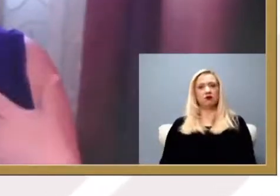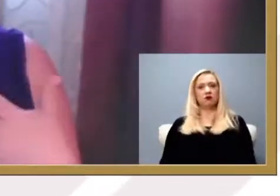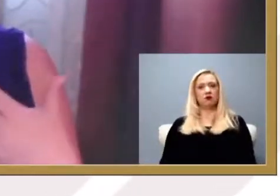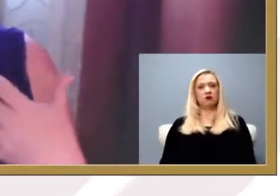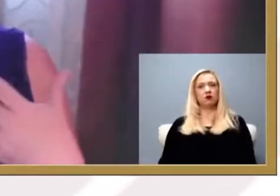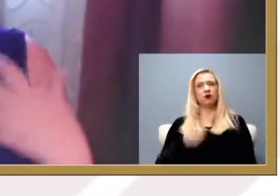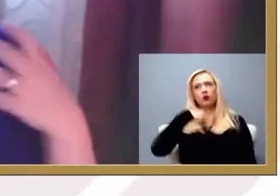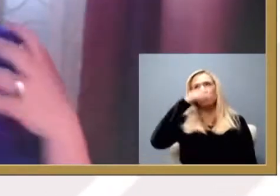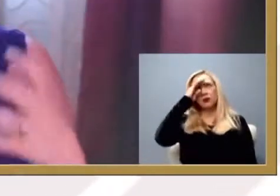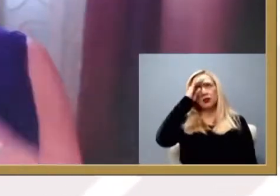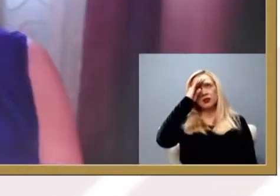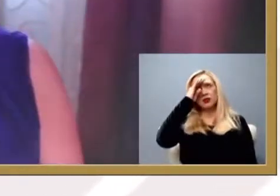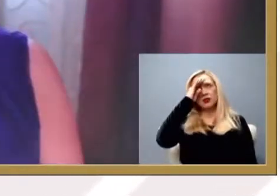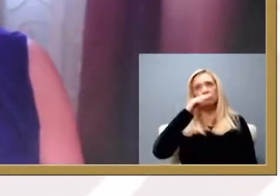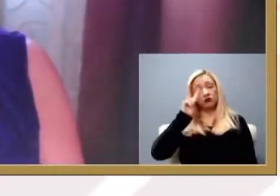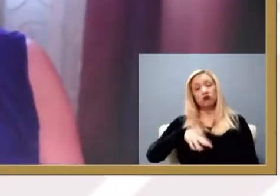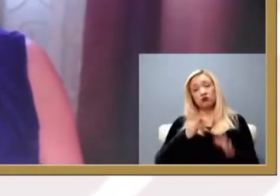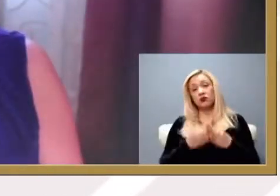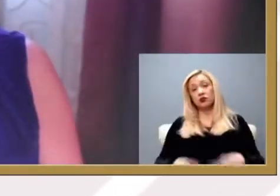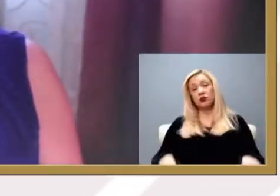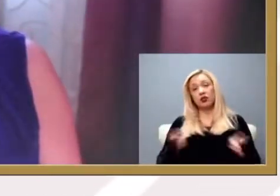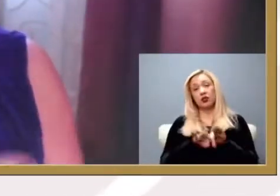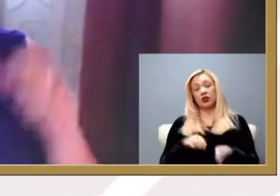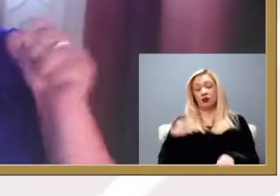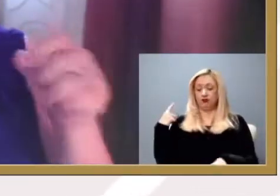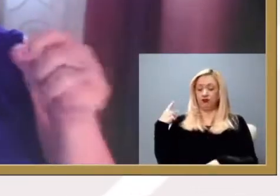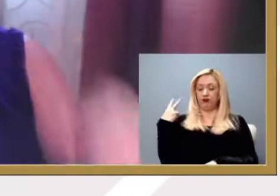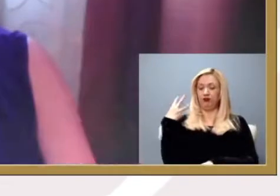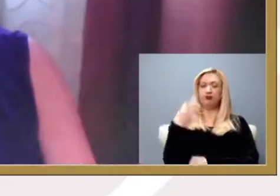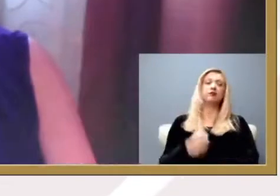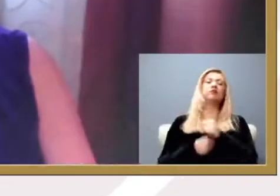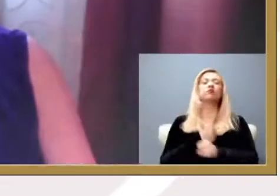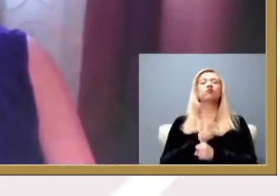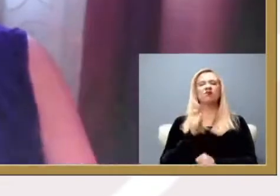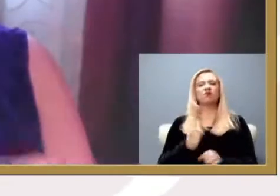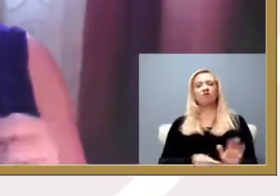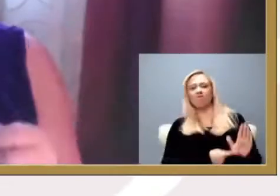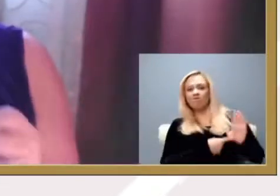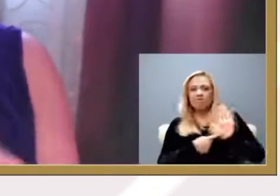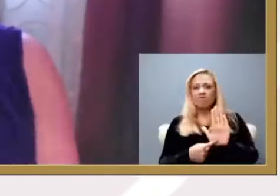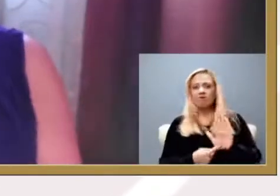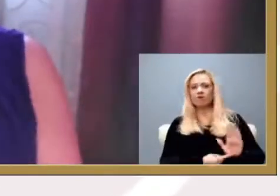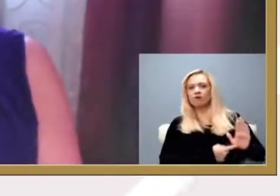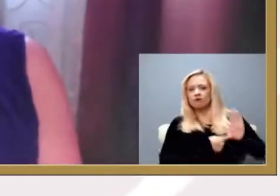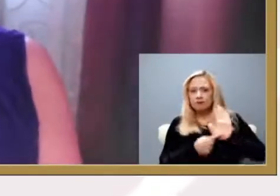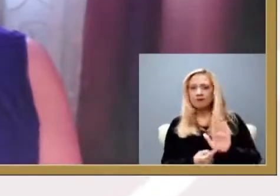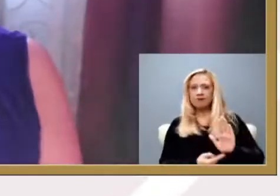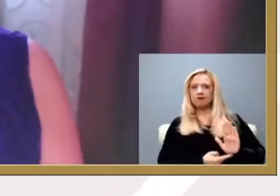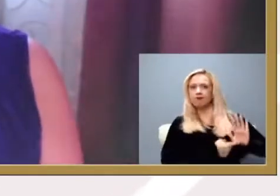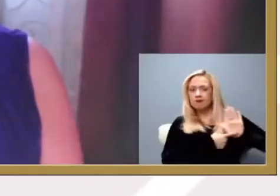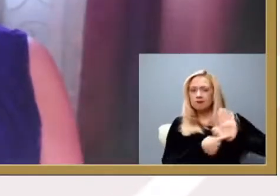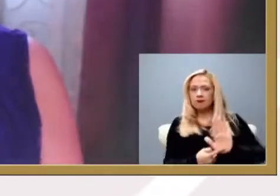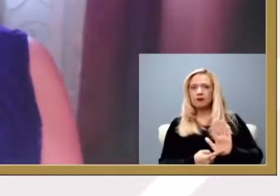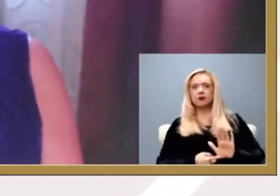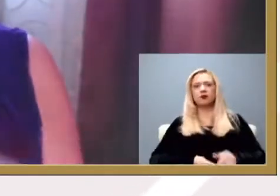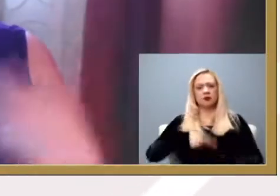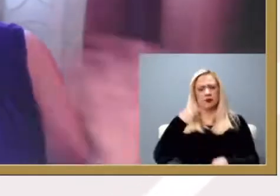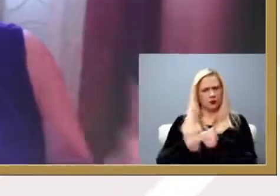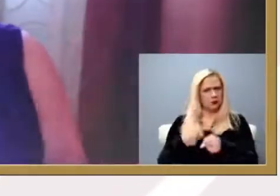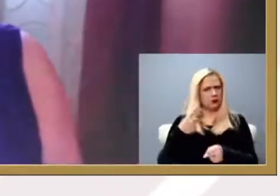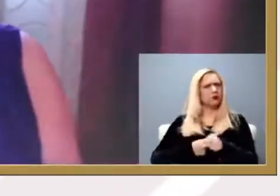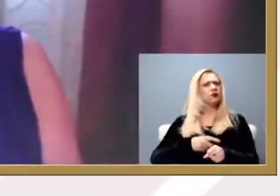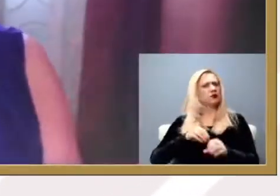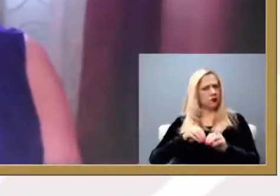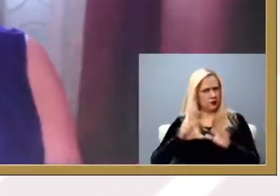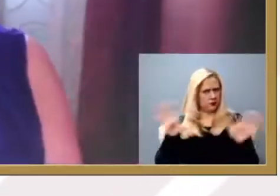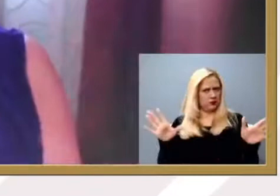Creo que algo que ha sido muy importante en los últimos años es poner el tema, ¿sí? Hablar también de la enfermedad como algo